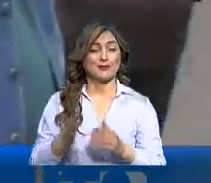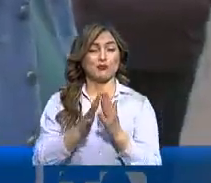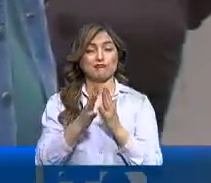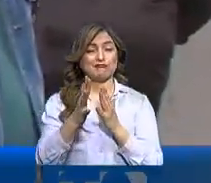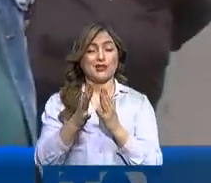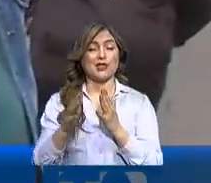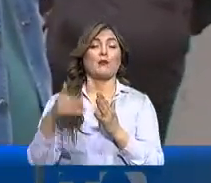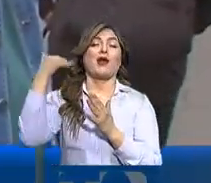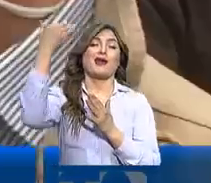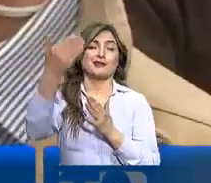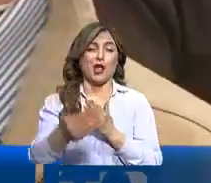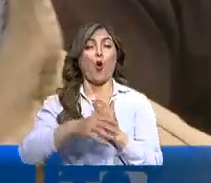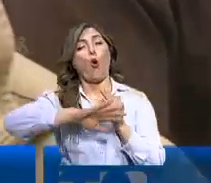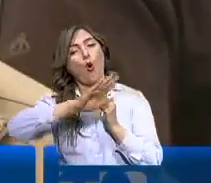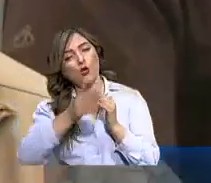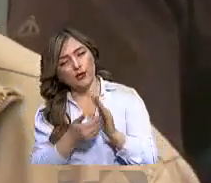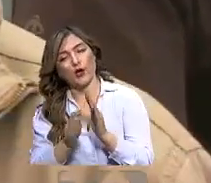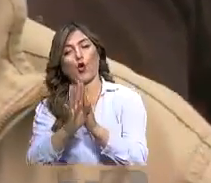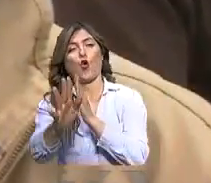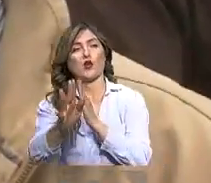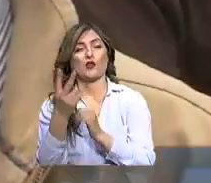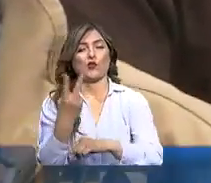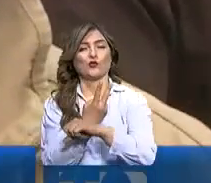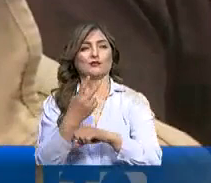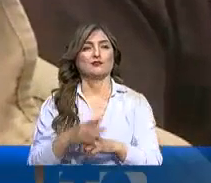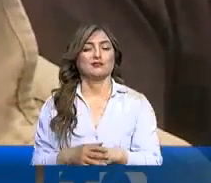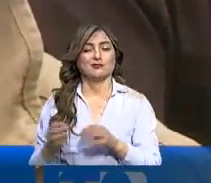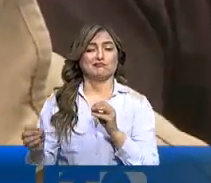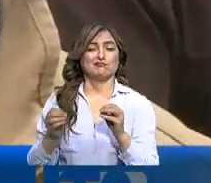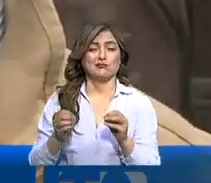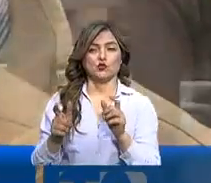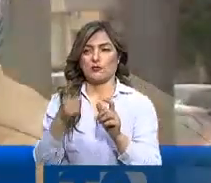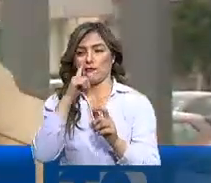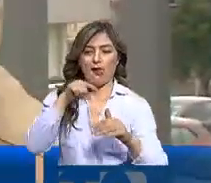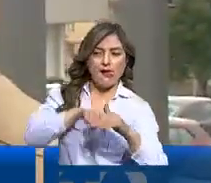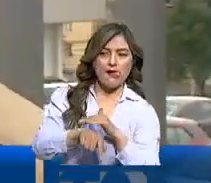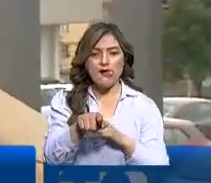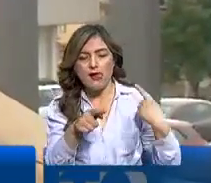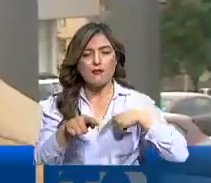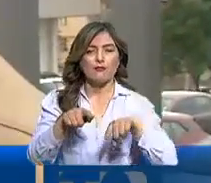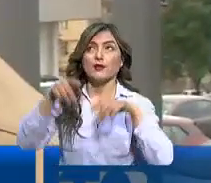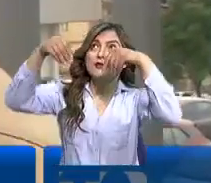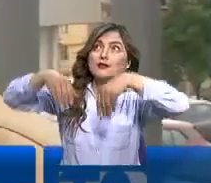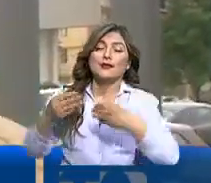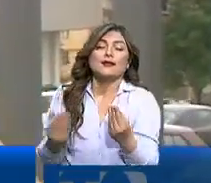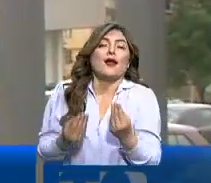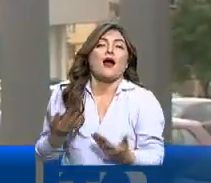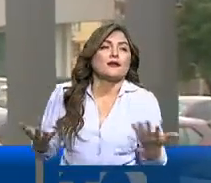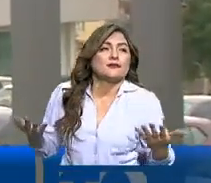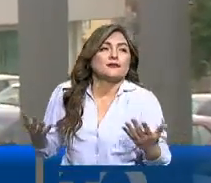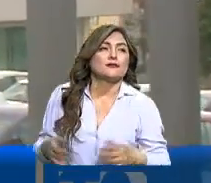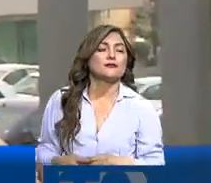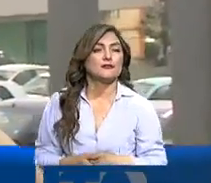ya otras 2 horas, quién sabe. Y vea la desorganización, vea cómo se meten ahí la gente. Ya mismo va a llover. ¿Qué hace esta gente que ha